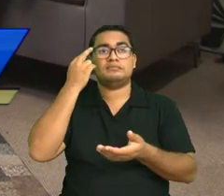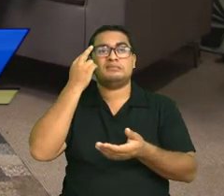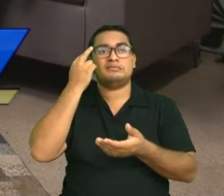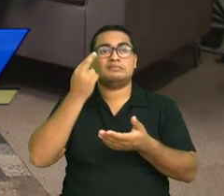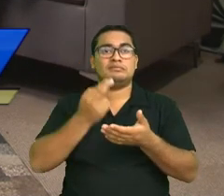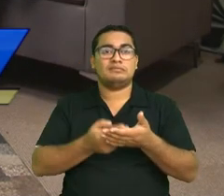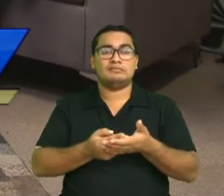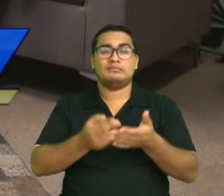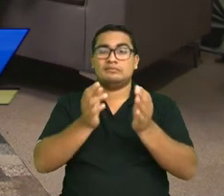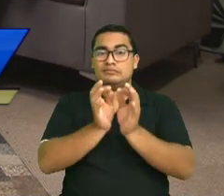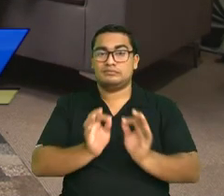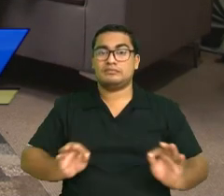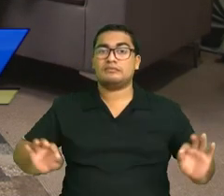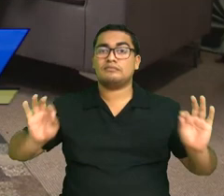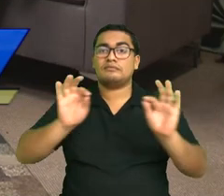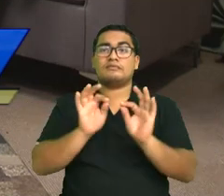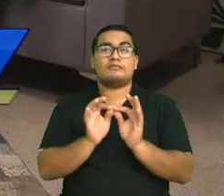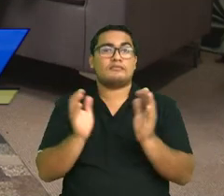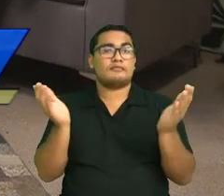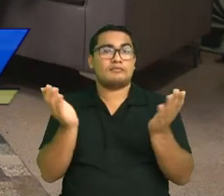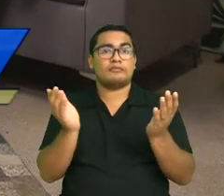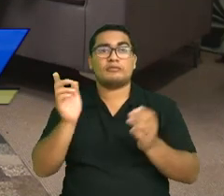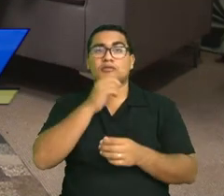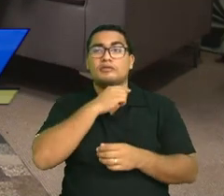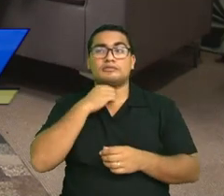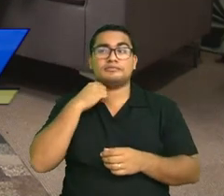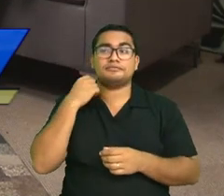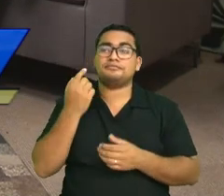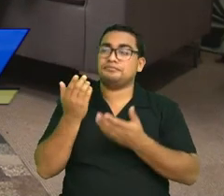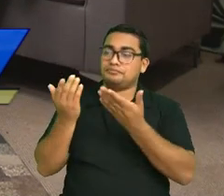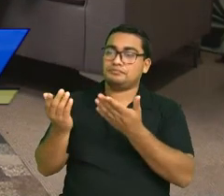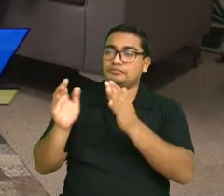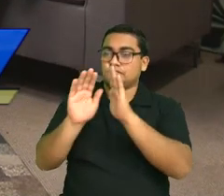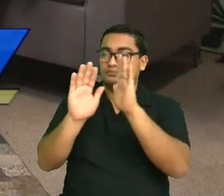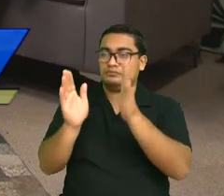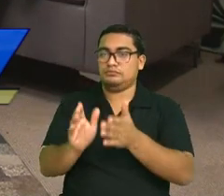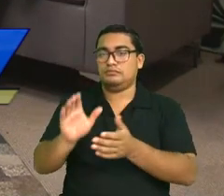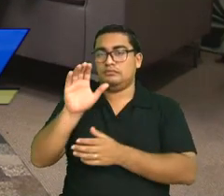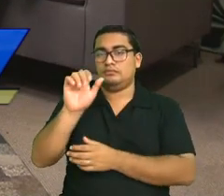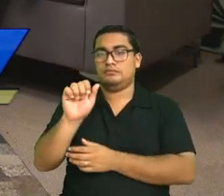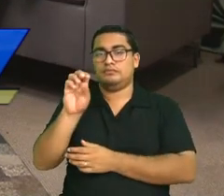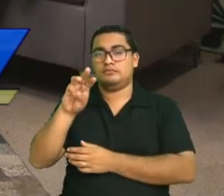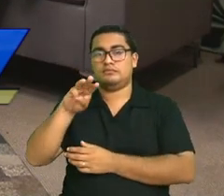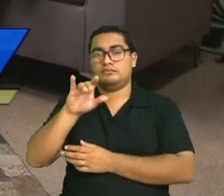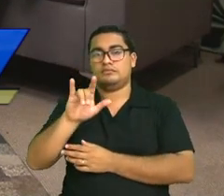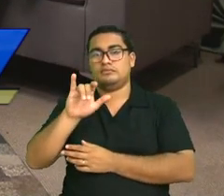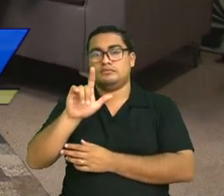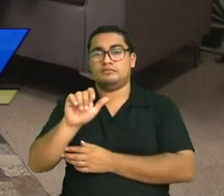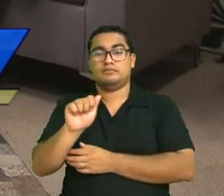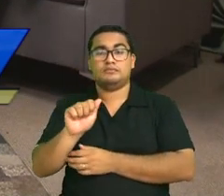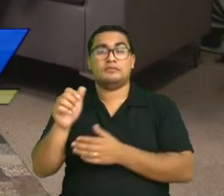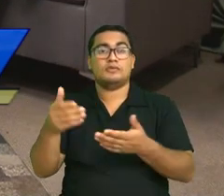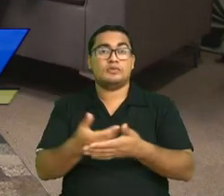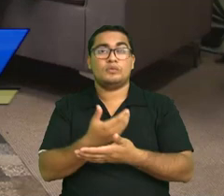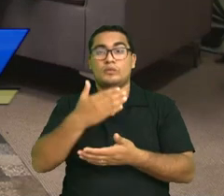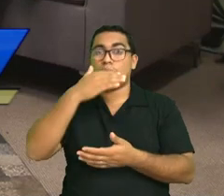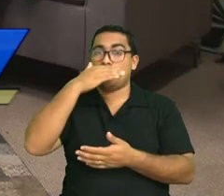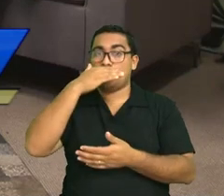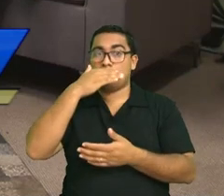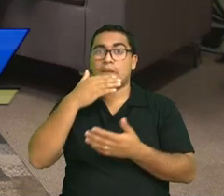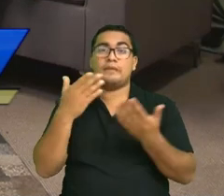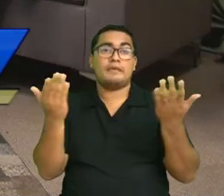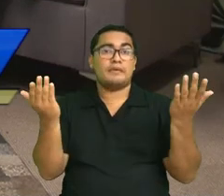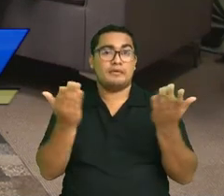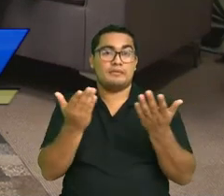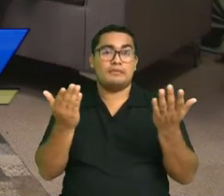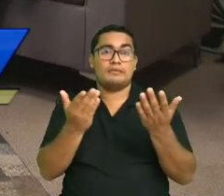Entender esta realidad de inclusión, compañera Camila, en la nueva etapa de la revolución, veíamos pues a la Asamblea, pero también no es